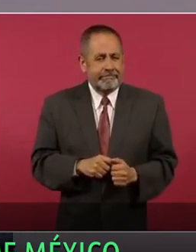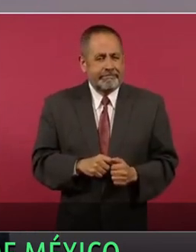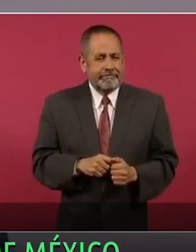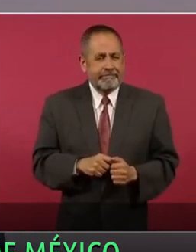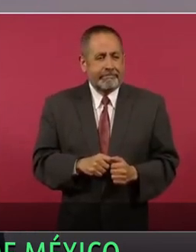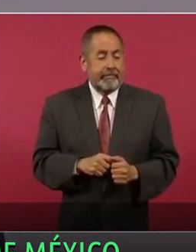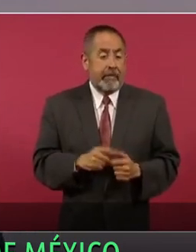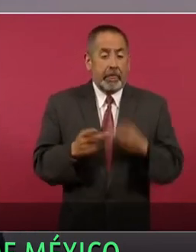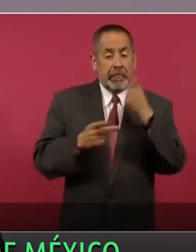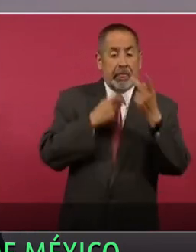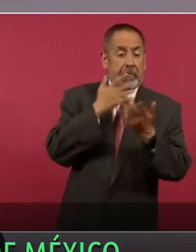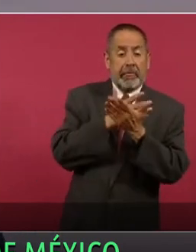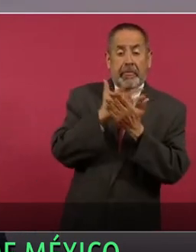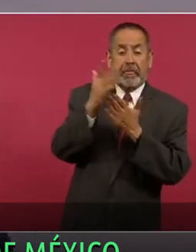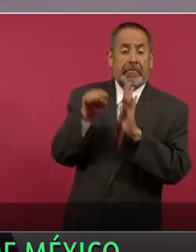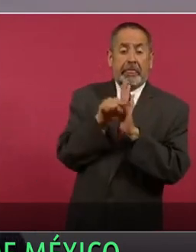con grillas